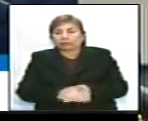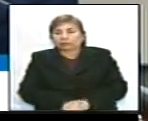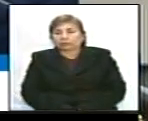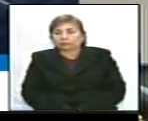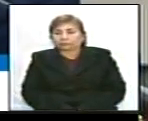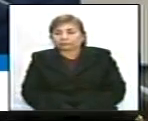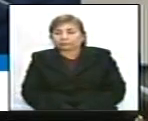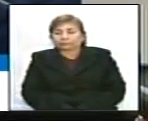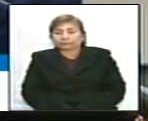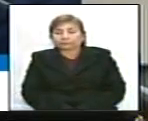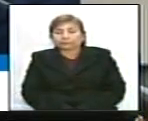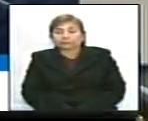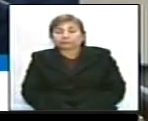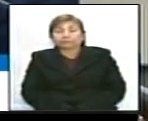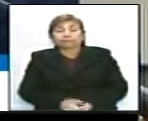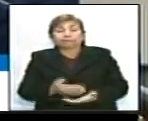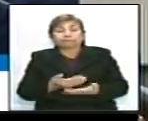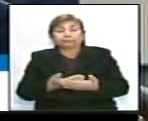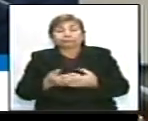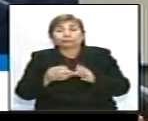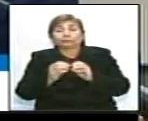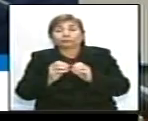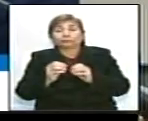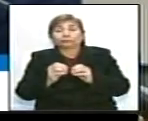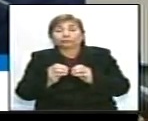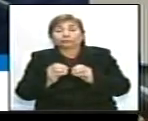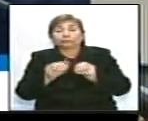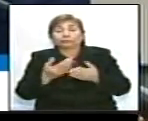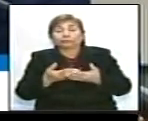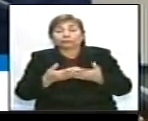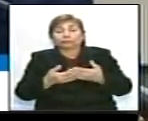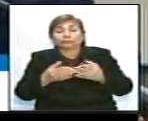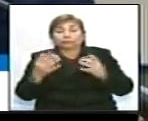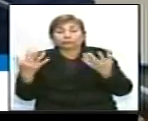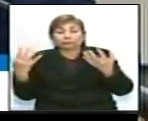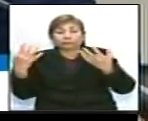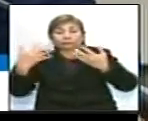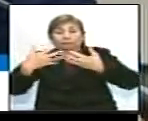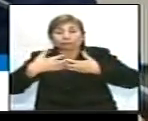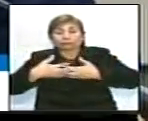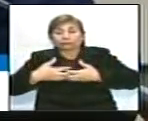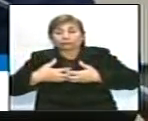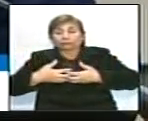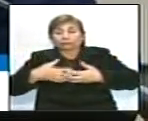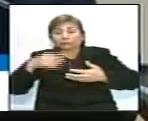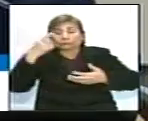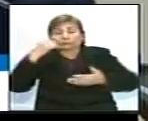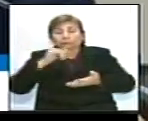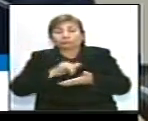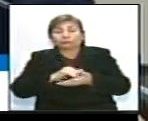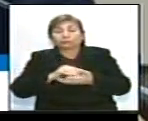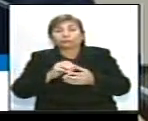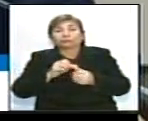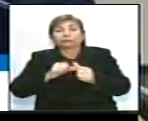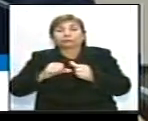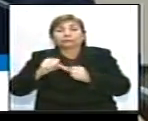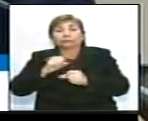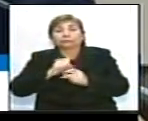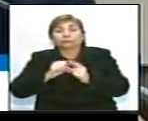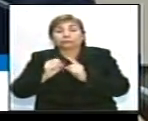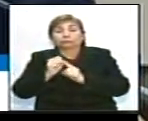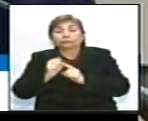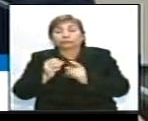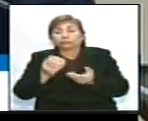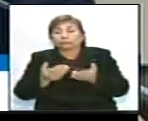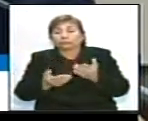Siguiente. Y esto implica una estrategia, una intervención articulada para fomentar la asociatividad. Y